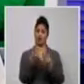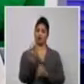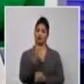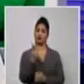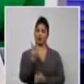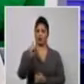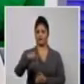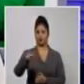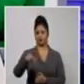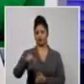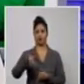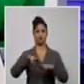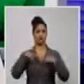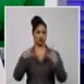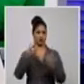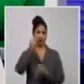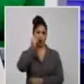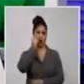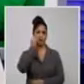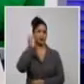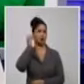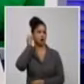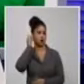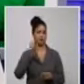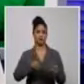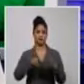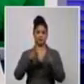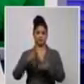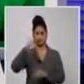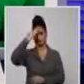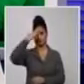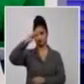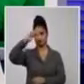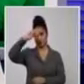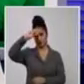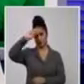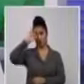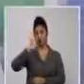Con esta información, en Cuba se encuentran